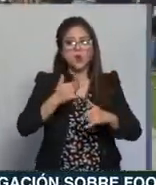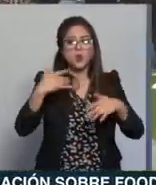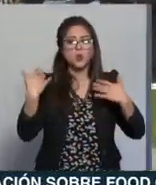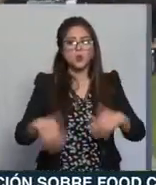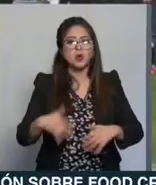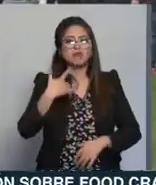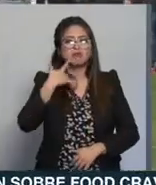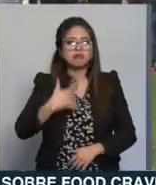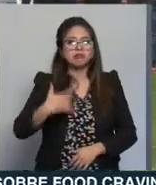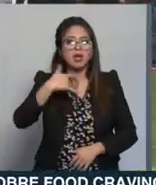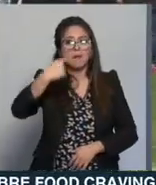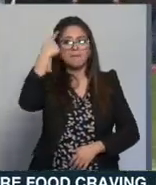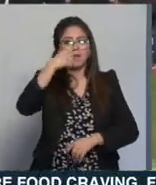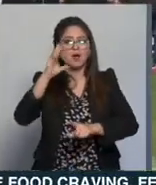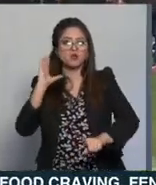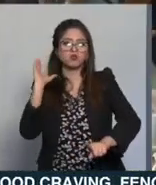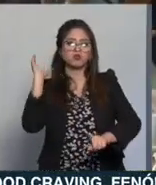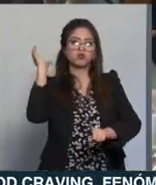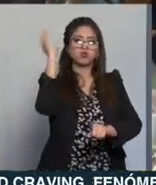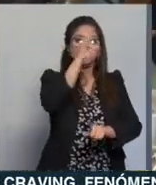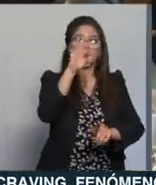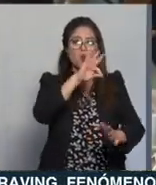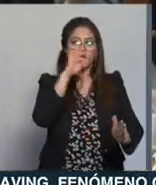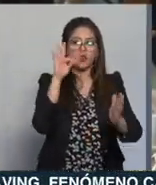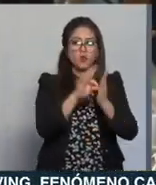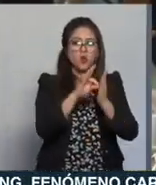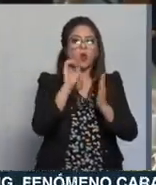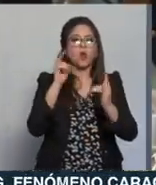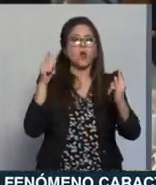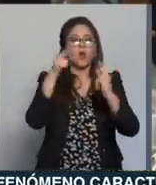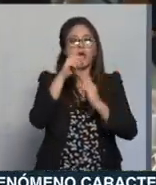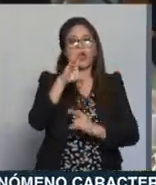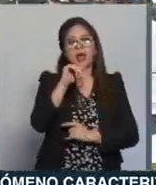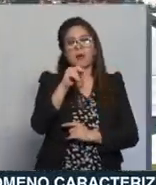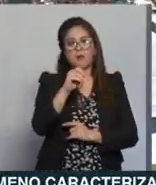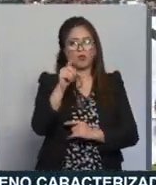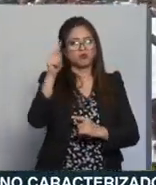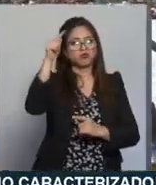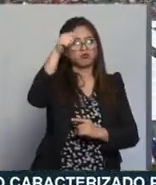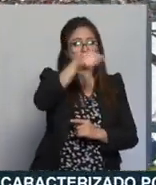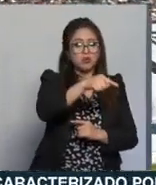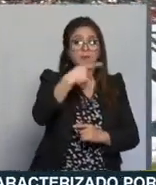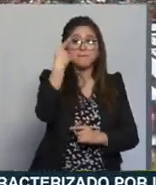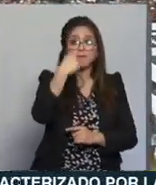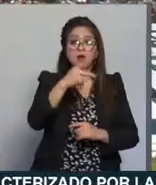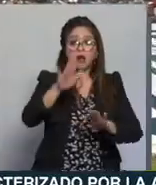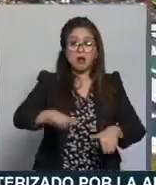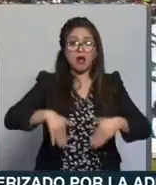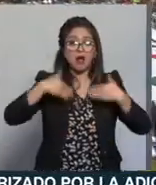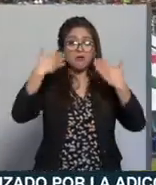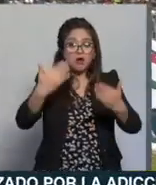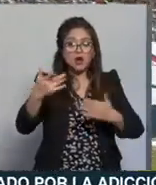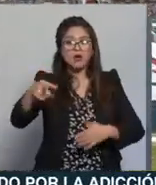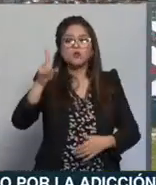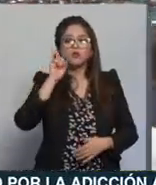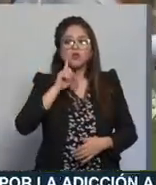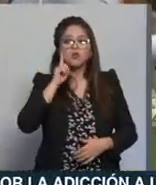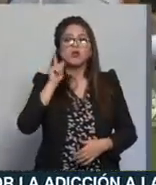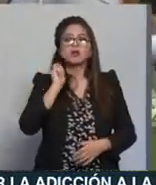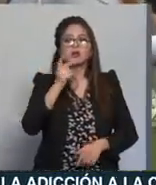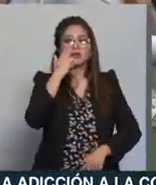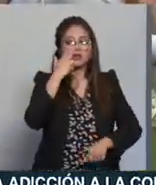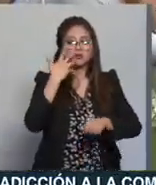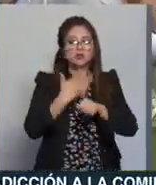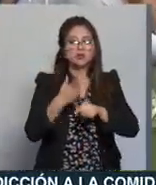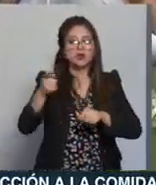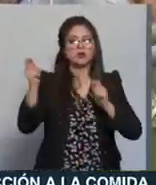esfuerzo buscando la anotación y el gol de campo que les diera la victoria. Mientras que afuera de la cancha, las porristas encargadas de